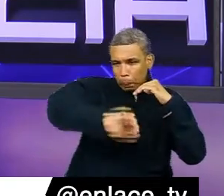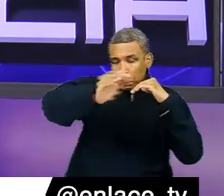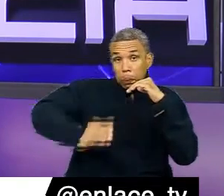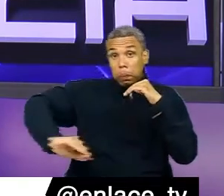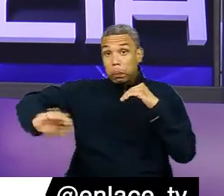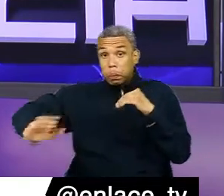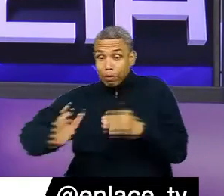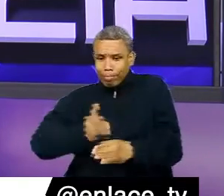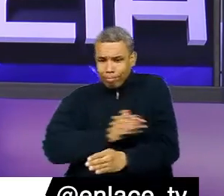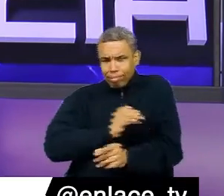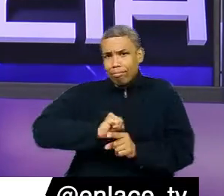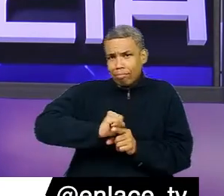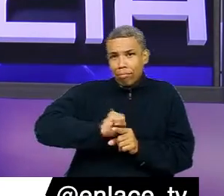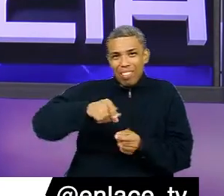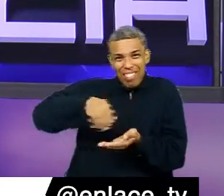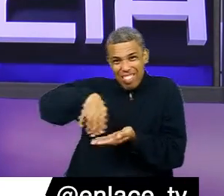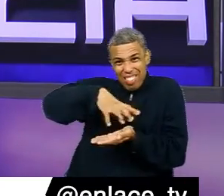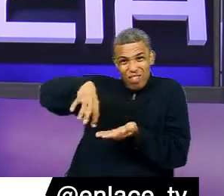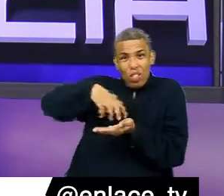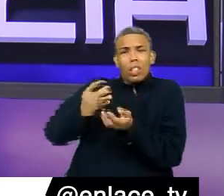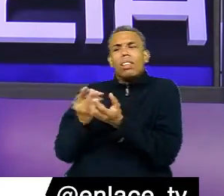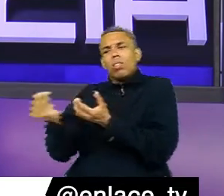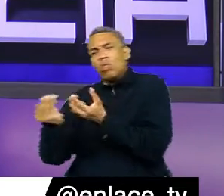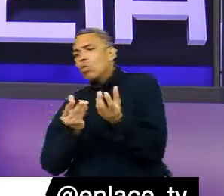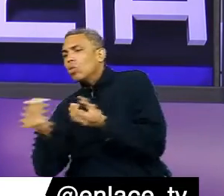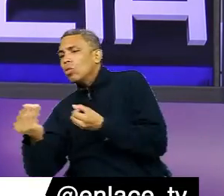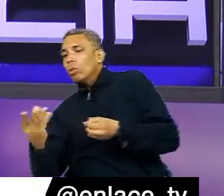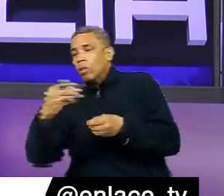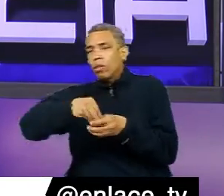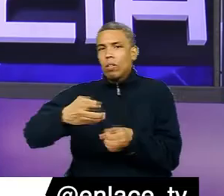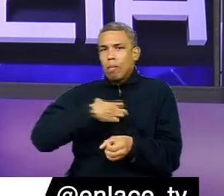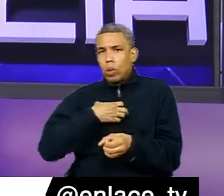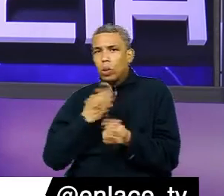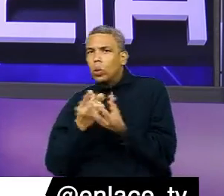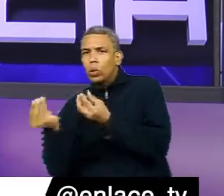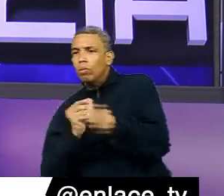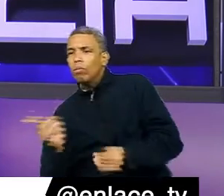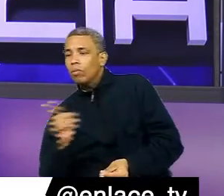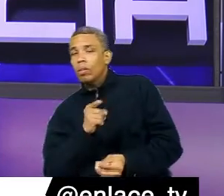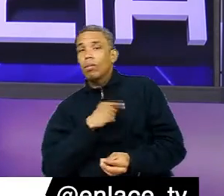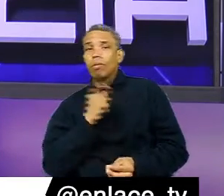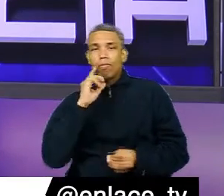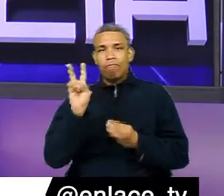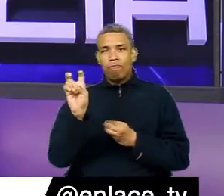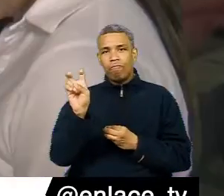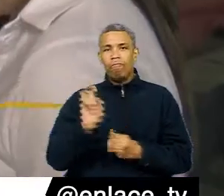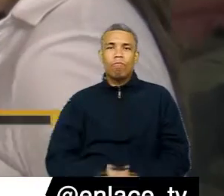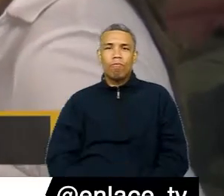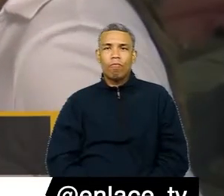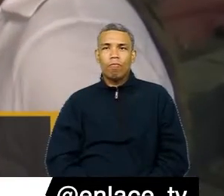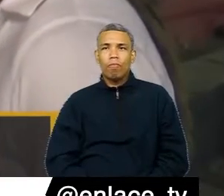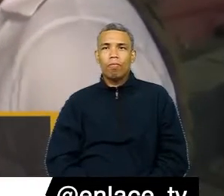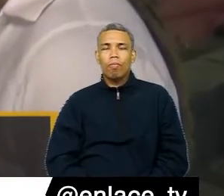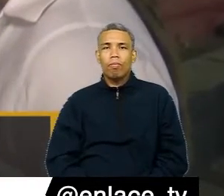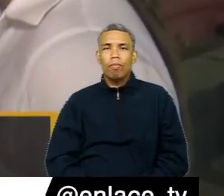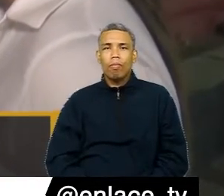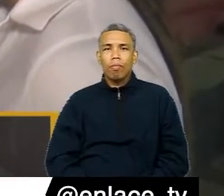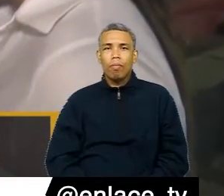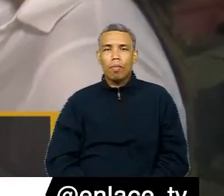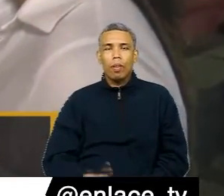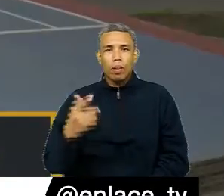y el departamento en esta competencia que se cumplirá en la pista municipal de la Villa Olímpica. Rafael Campo, coordinador